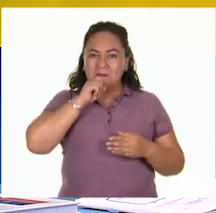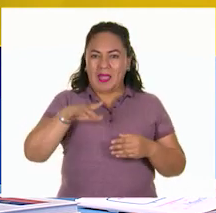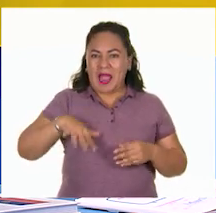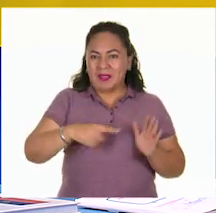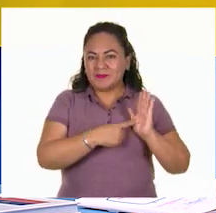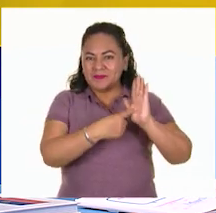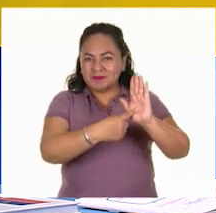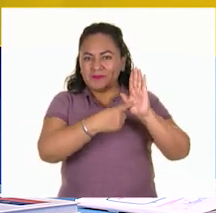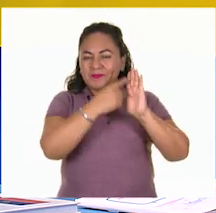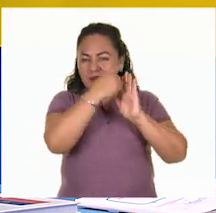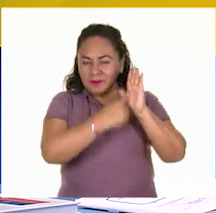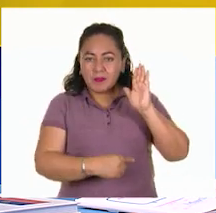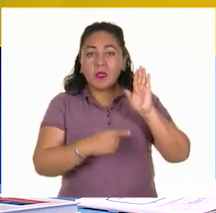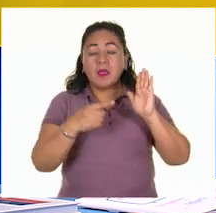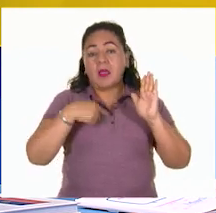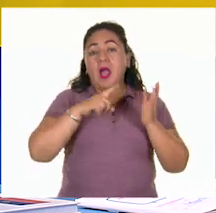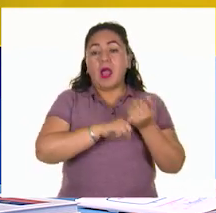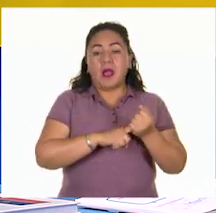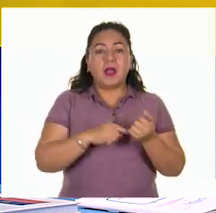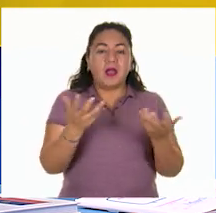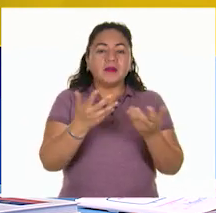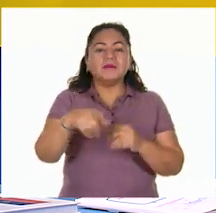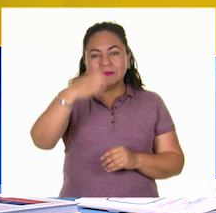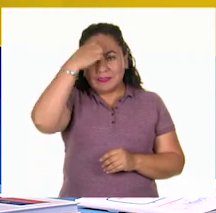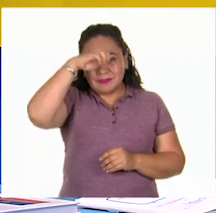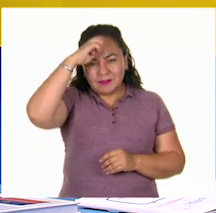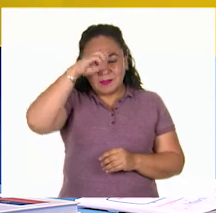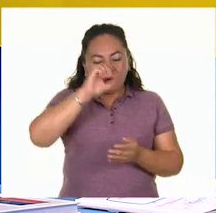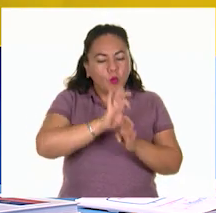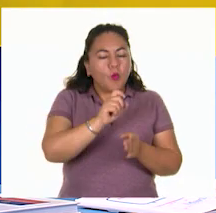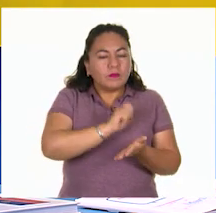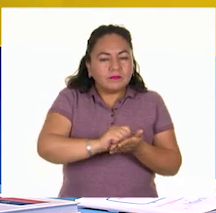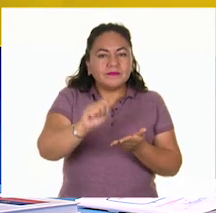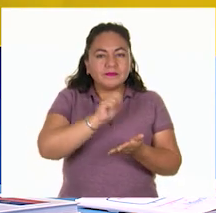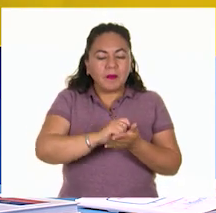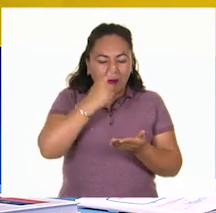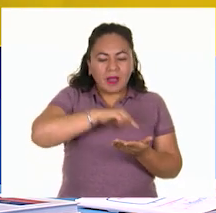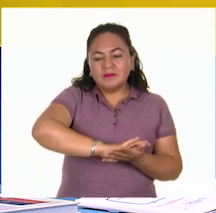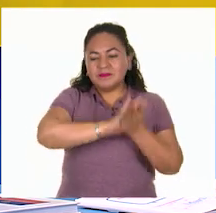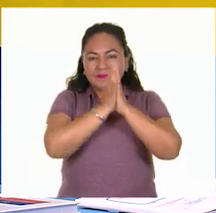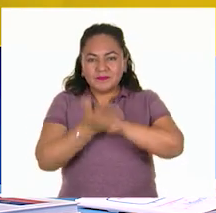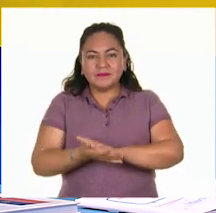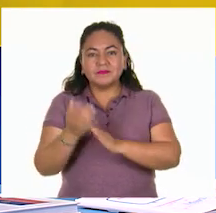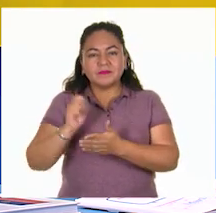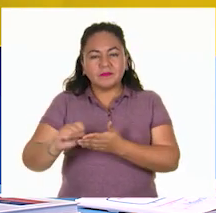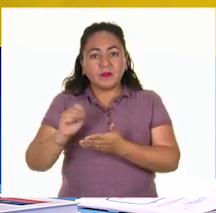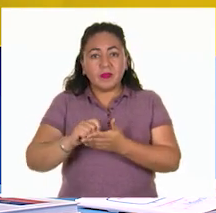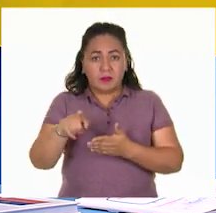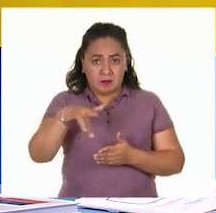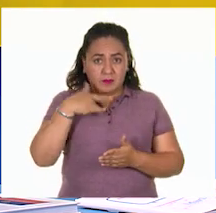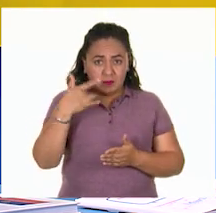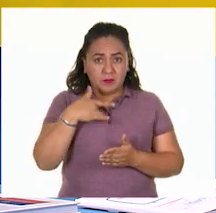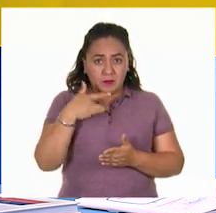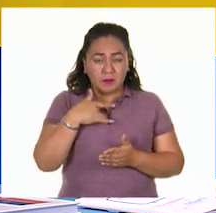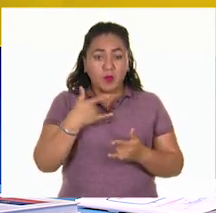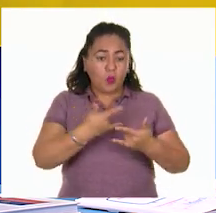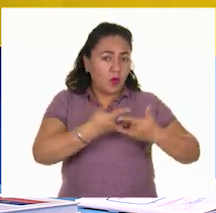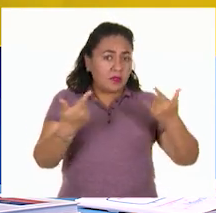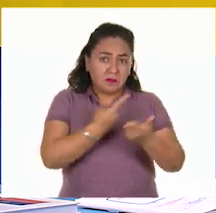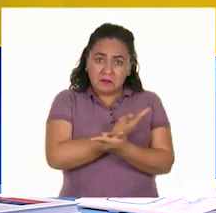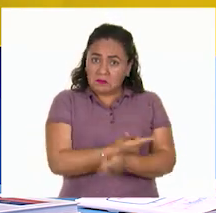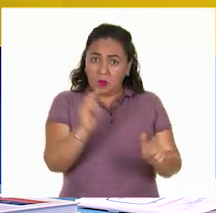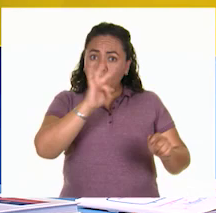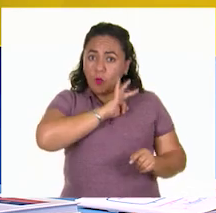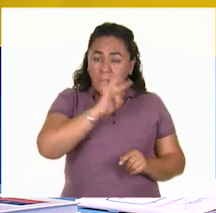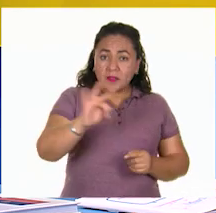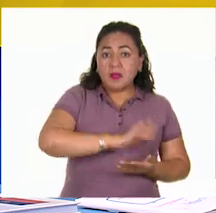casa, con base en su experiencia a trabajar esta práctica social del lenguaje, ¿consideran que cualquier cuento puede